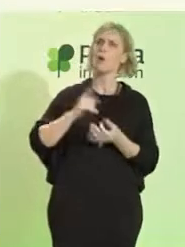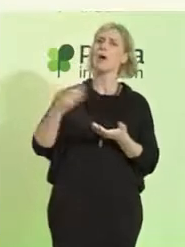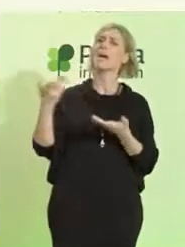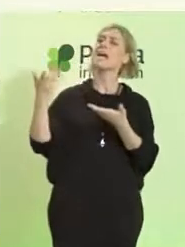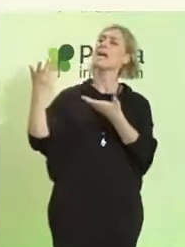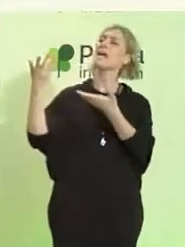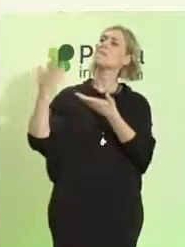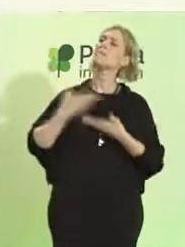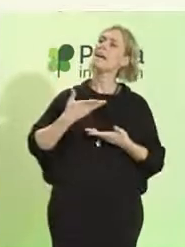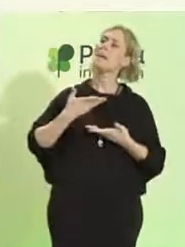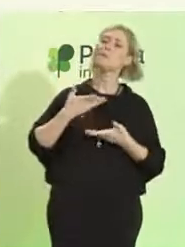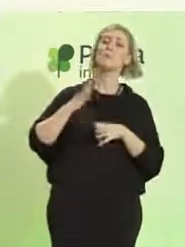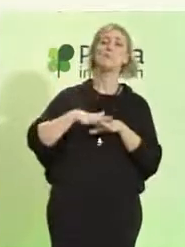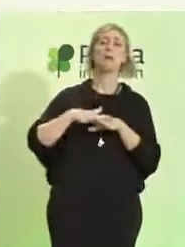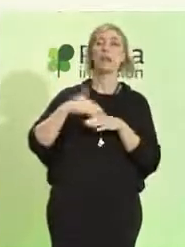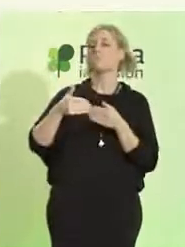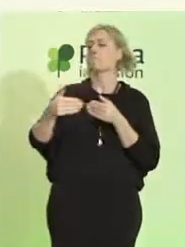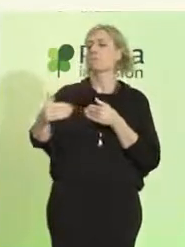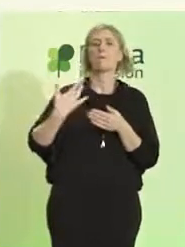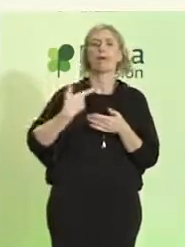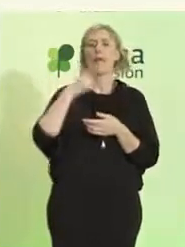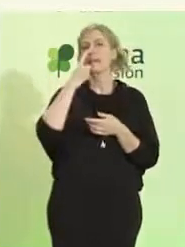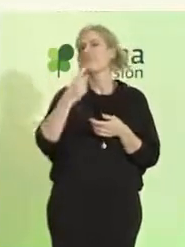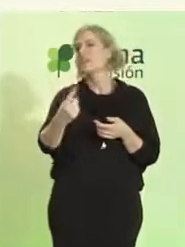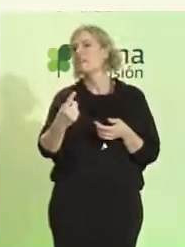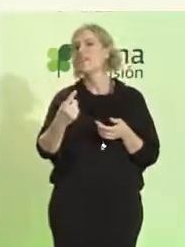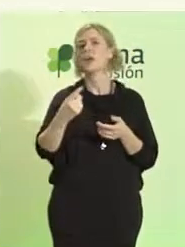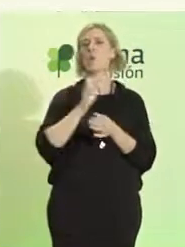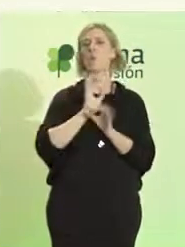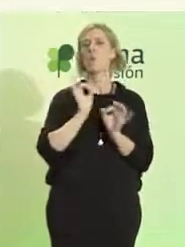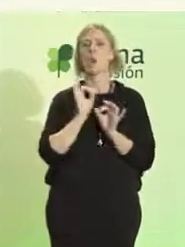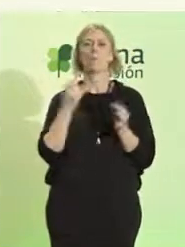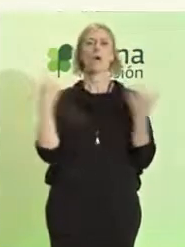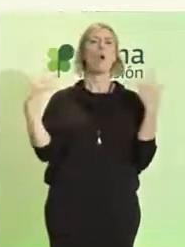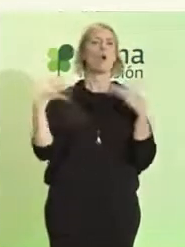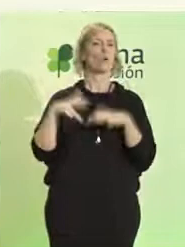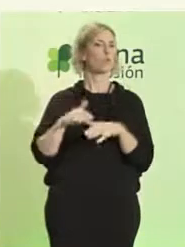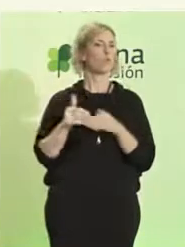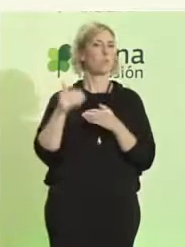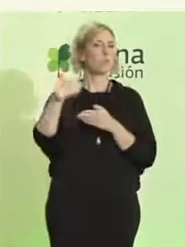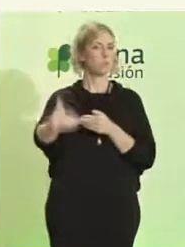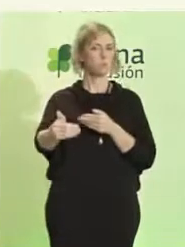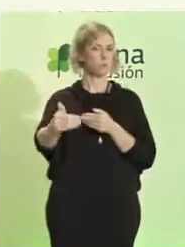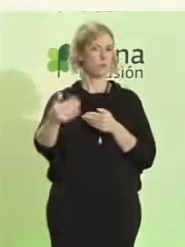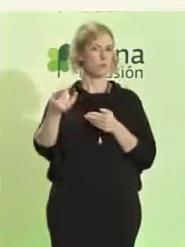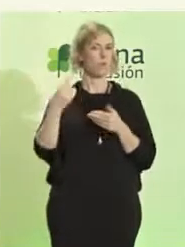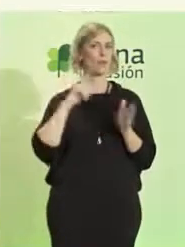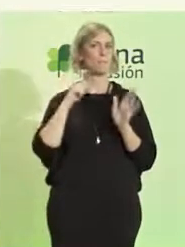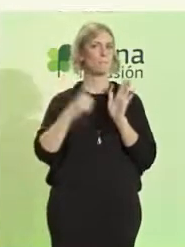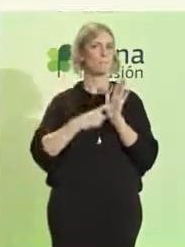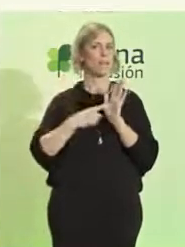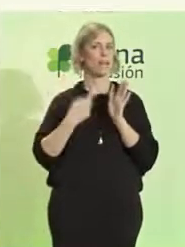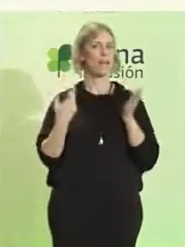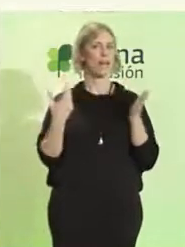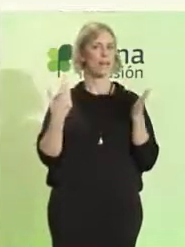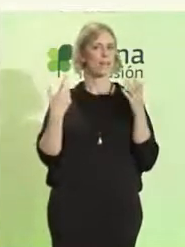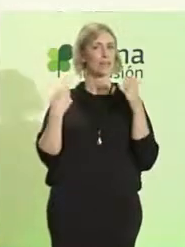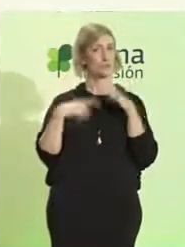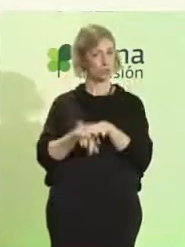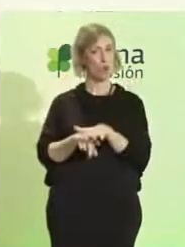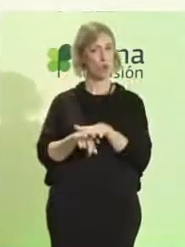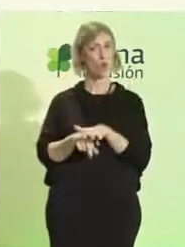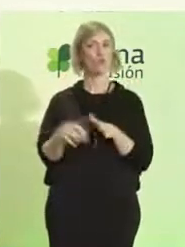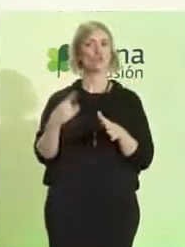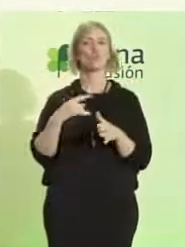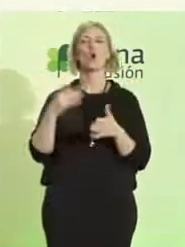que, bueno, pues la próxima vez que, el año que viene, o cuando hagáis el próximo Congreso de Plena Inclusión, os planteéis que quizás para que sea accesible desde